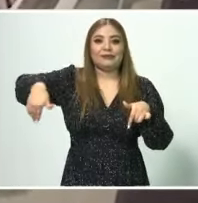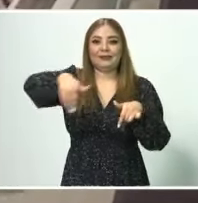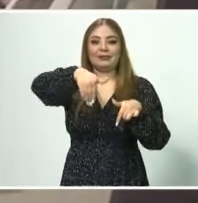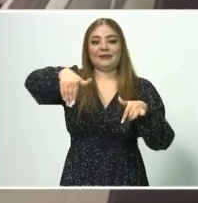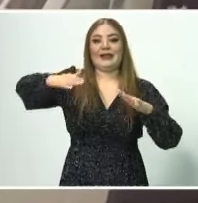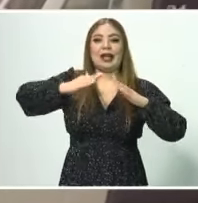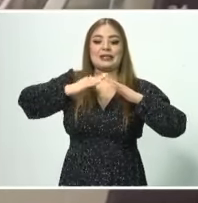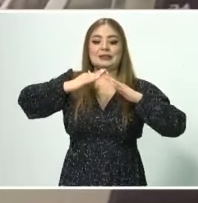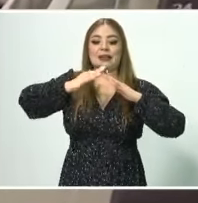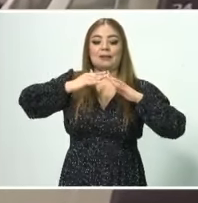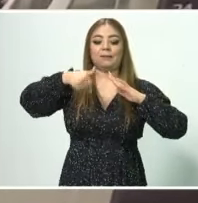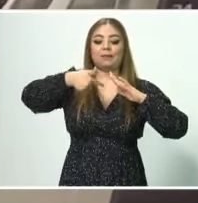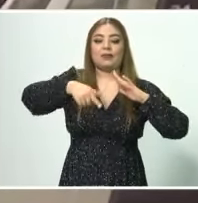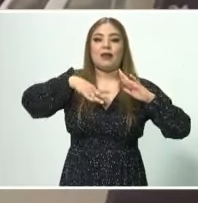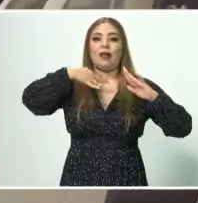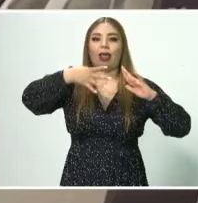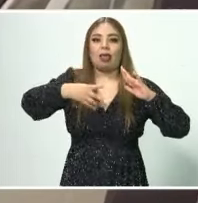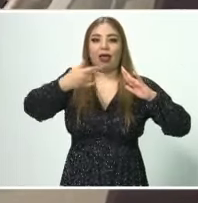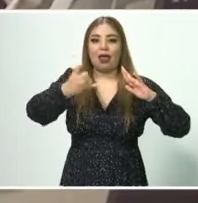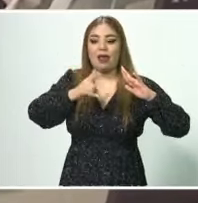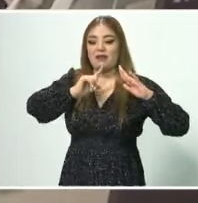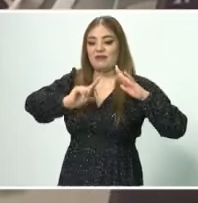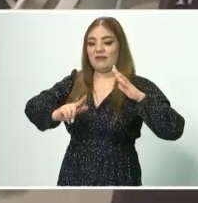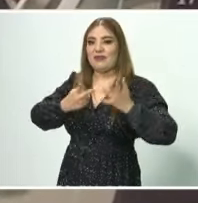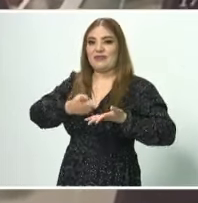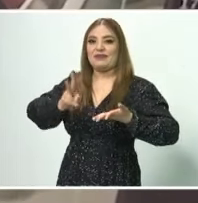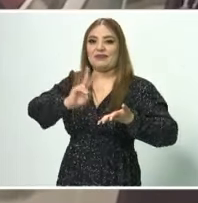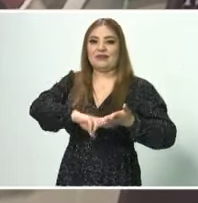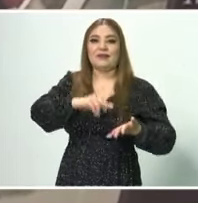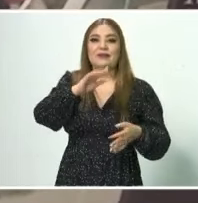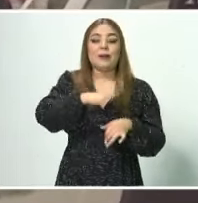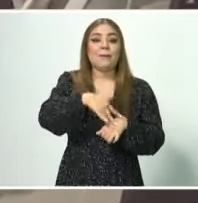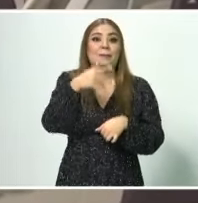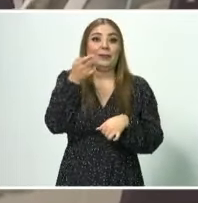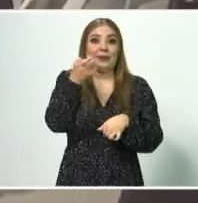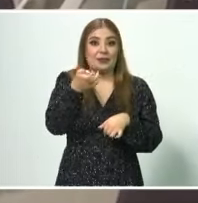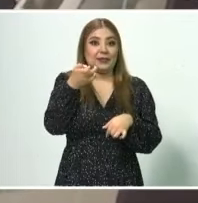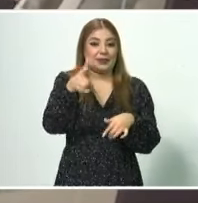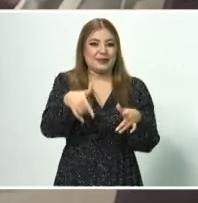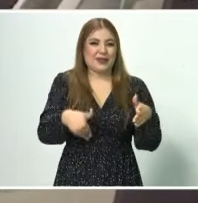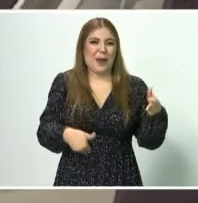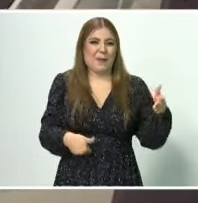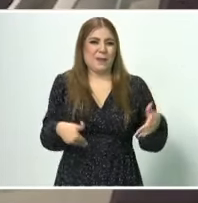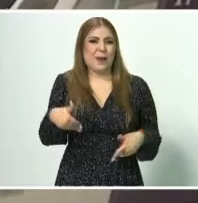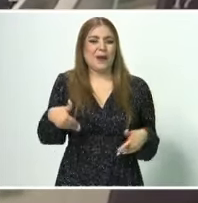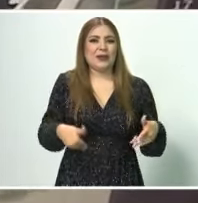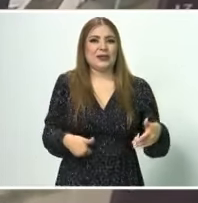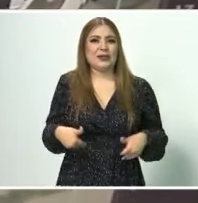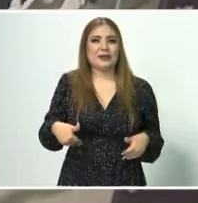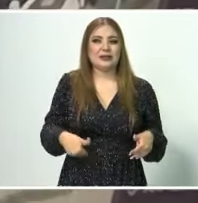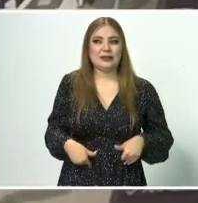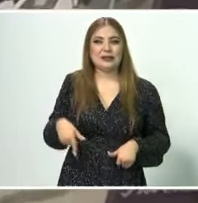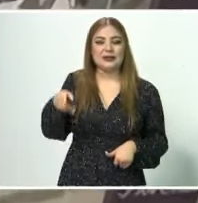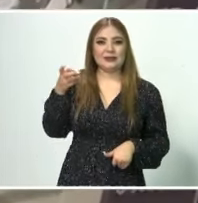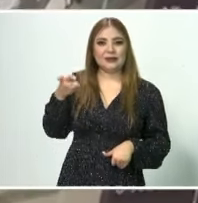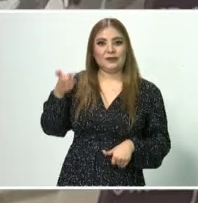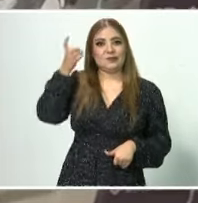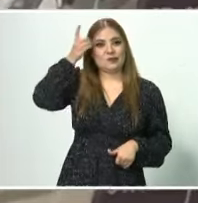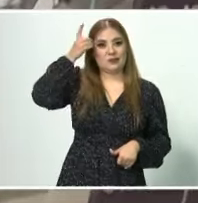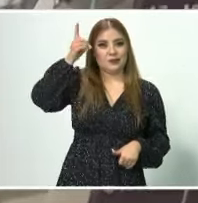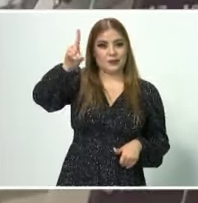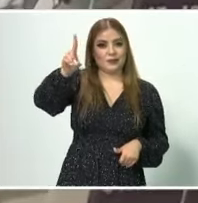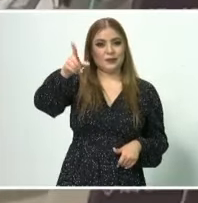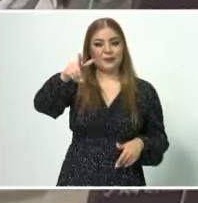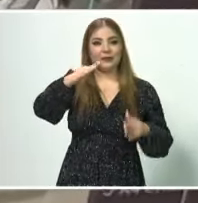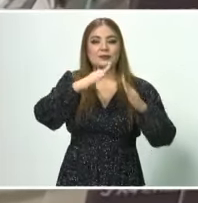domicilio y es justamente este el motivo que Eh pues generó la inconformidad por parte de los propietarios